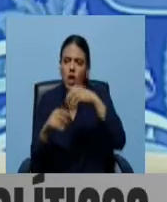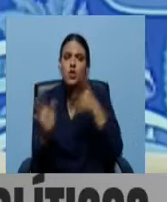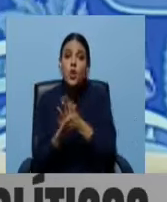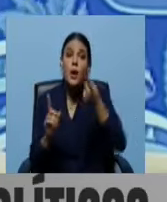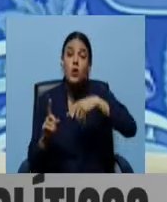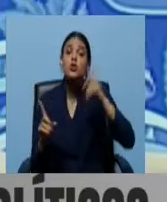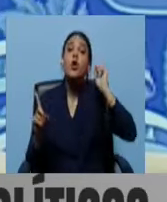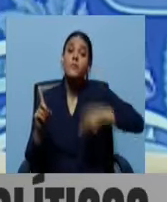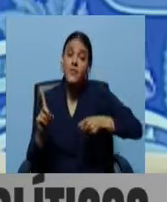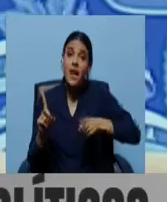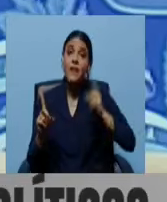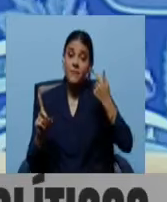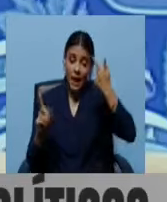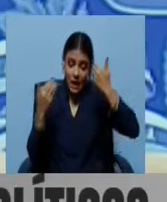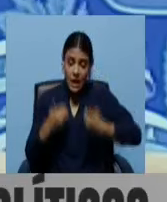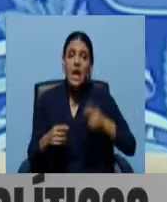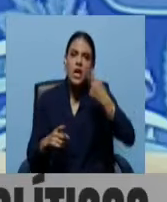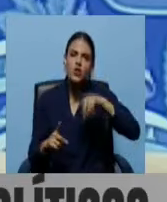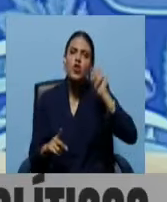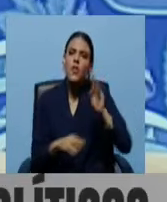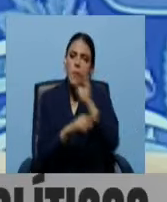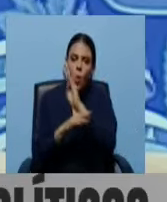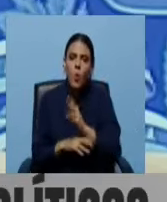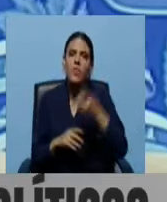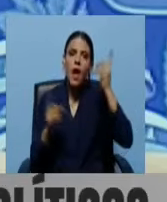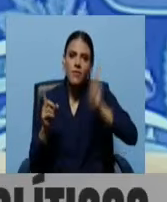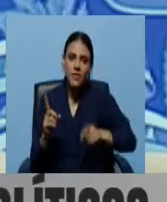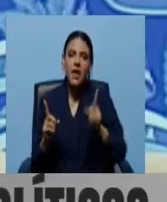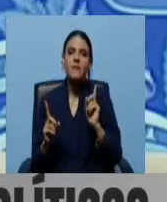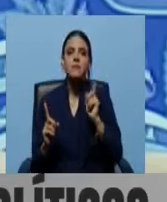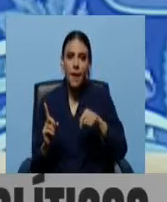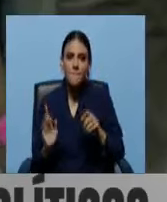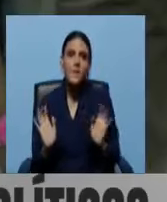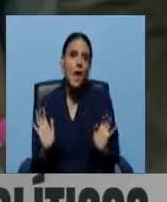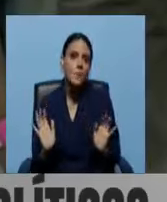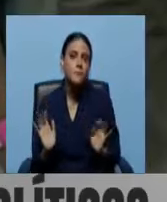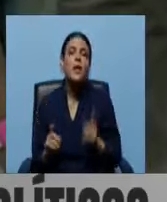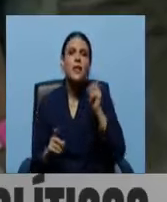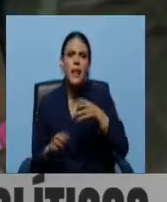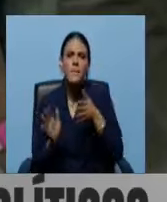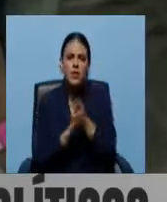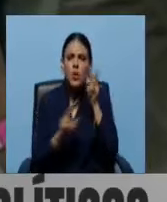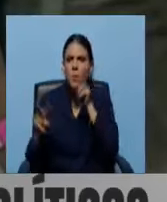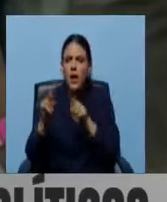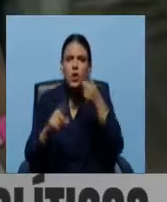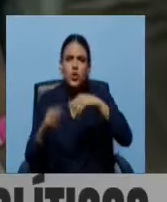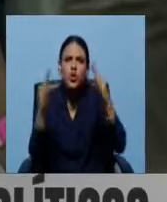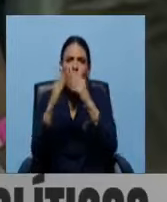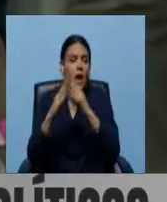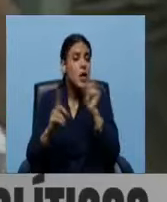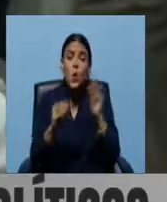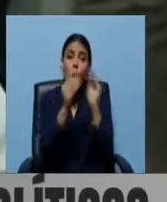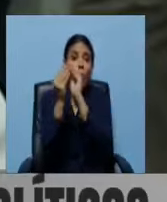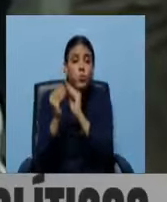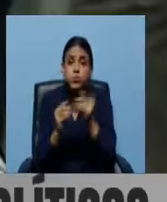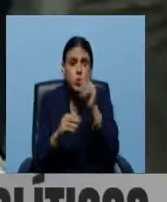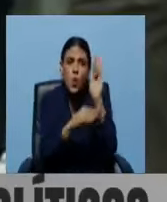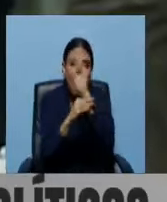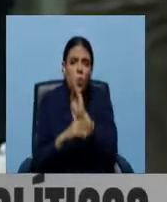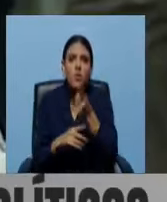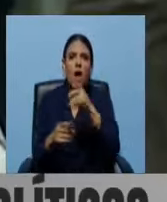deberes y las necesidades de cuidar. Un territorio, una casa que no se cuida, se deteriora, se